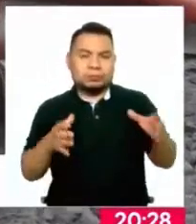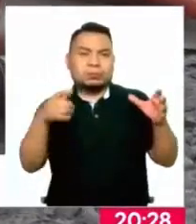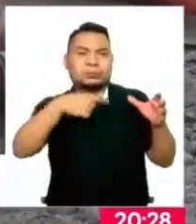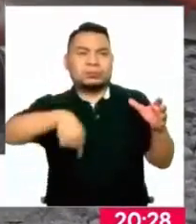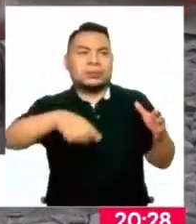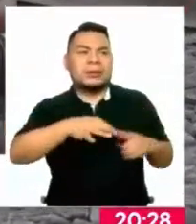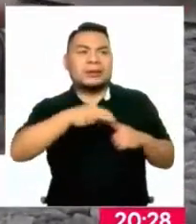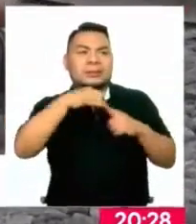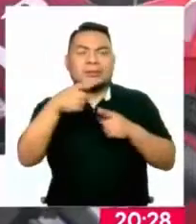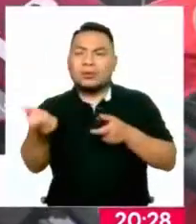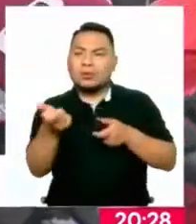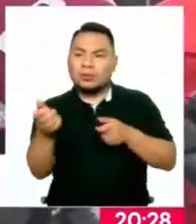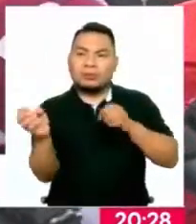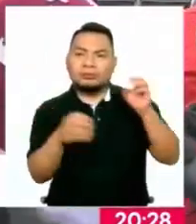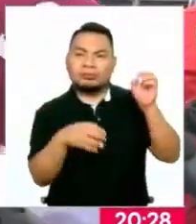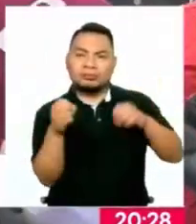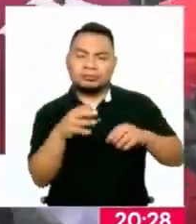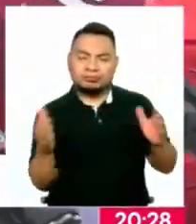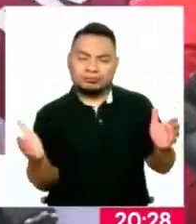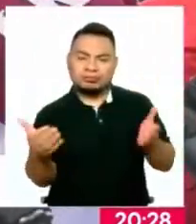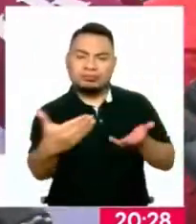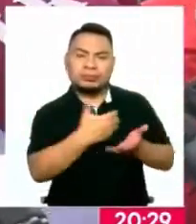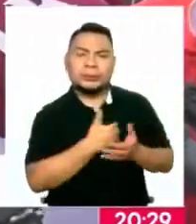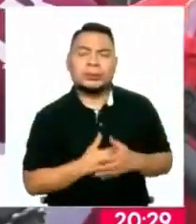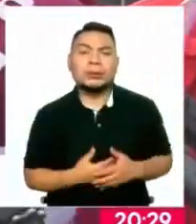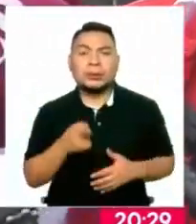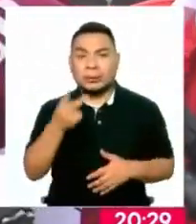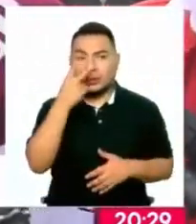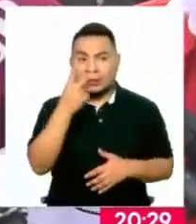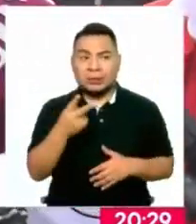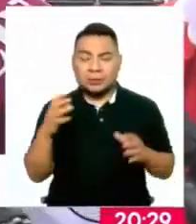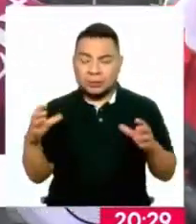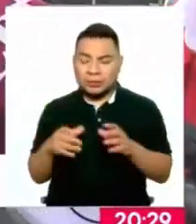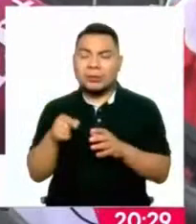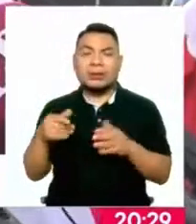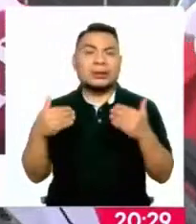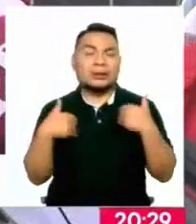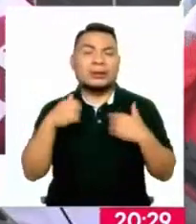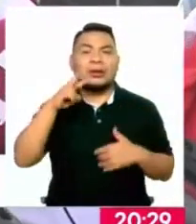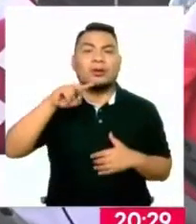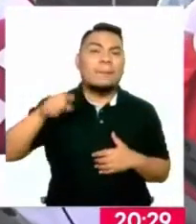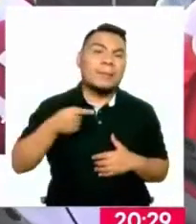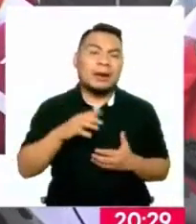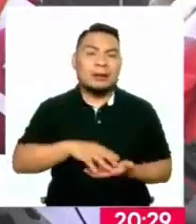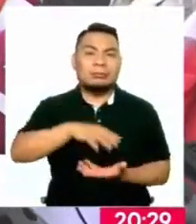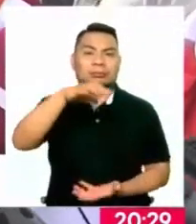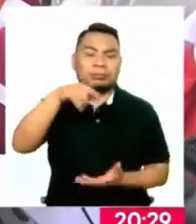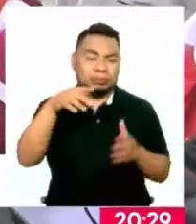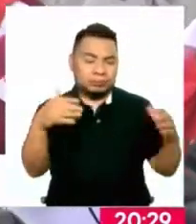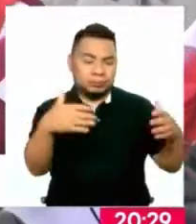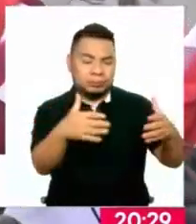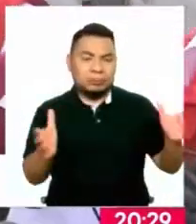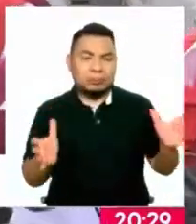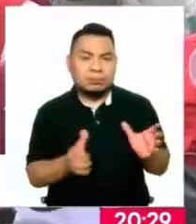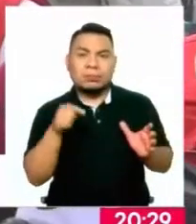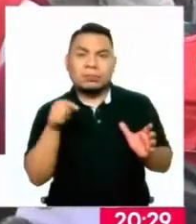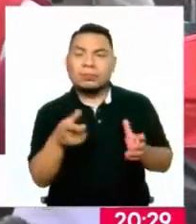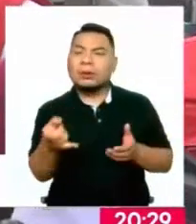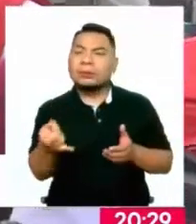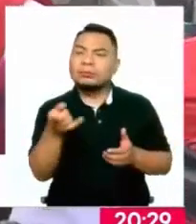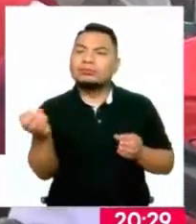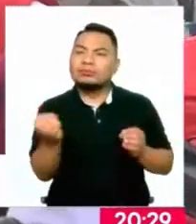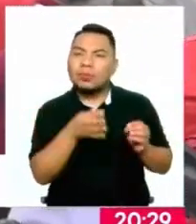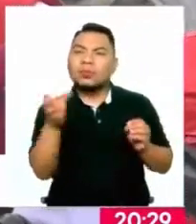tanques especiales. Claramente hemos visto que cada tanque contiene 2.000 galones. Se está trabajando con dos esquemas,